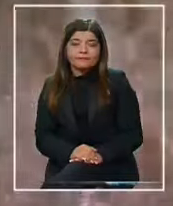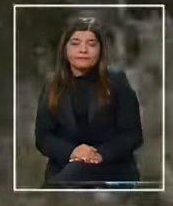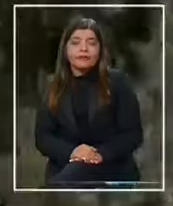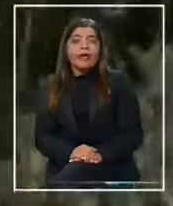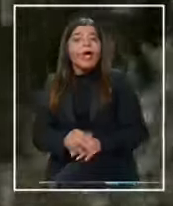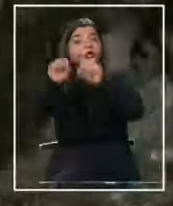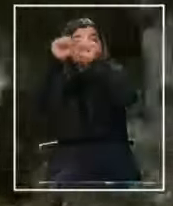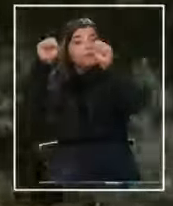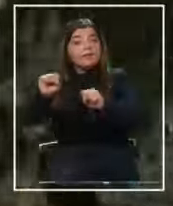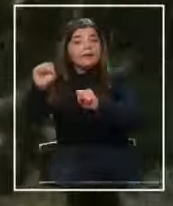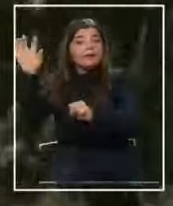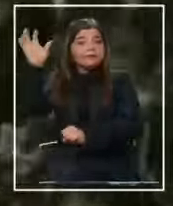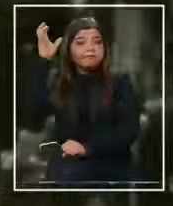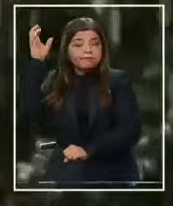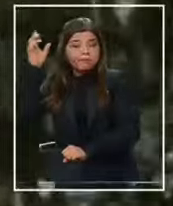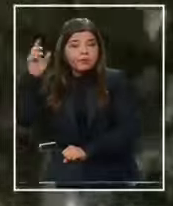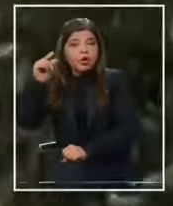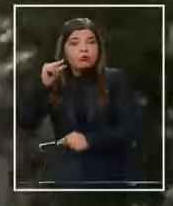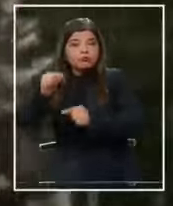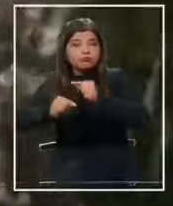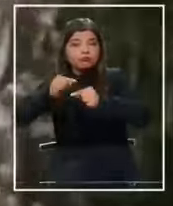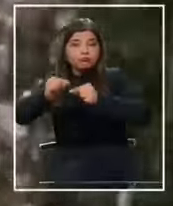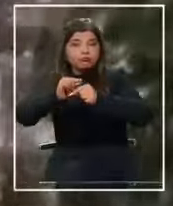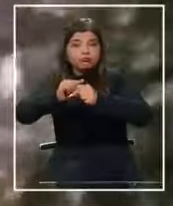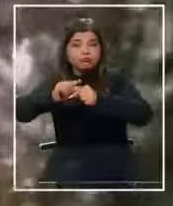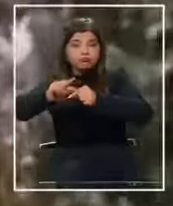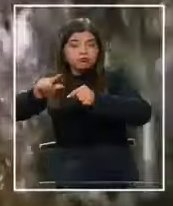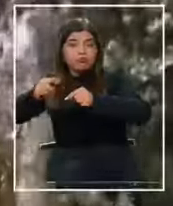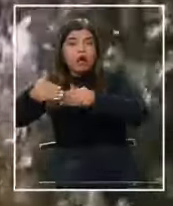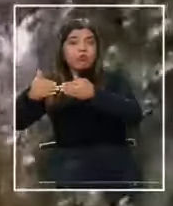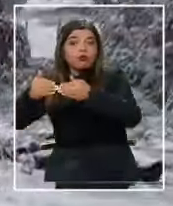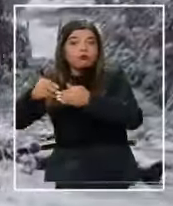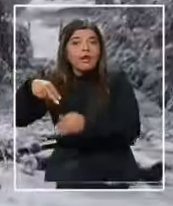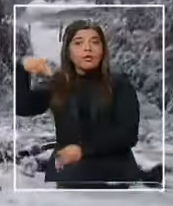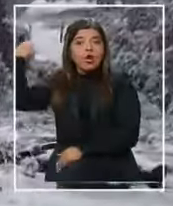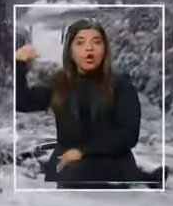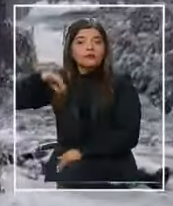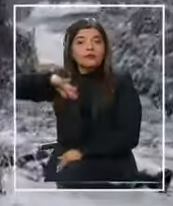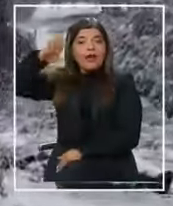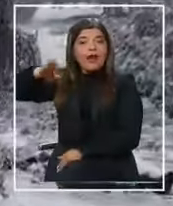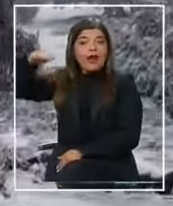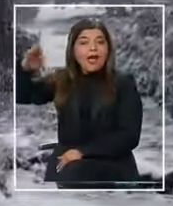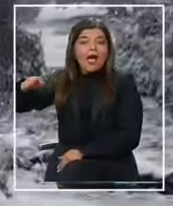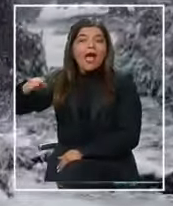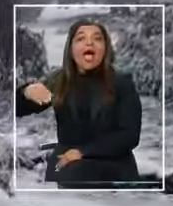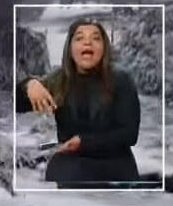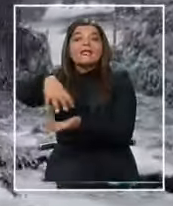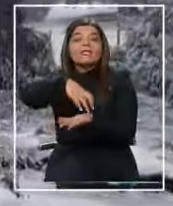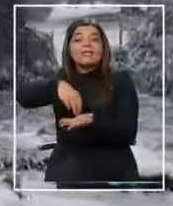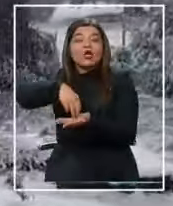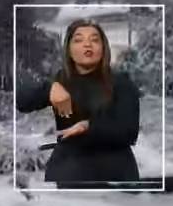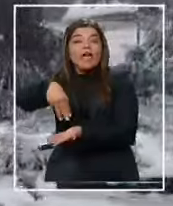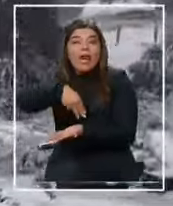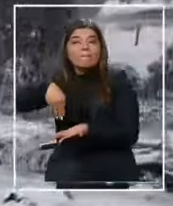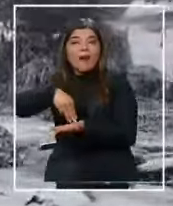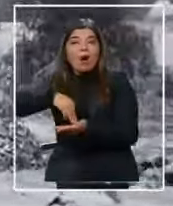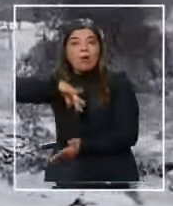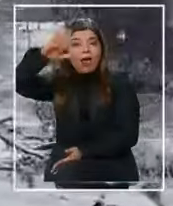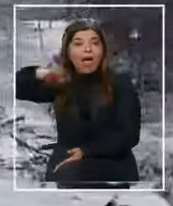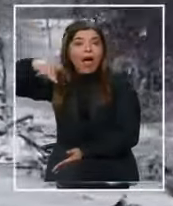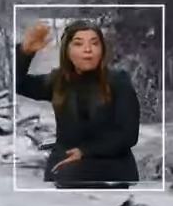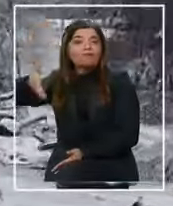Un sistema frontal que poco a poco fue avanzando hacia el norte. En la zona precordillerana de la región del Maule, las montañas se vistieron